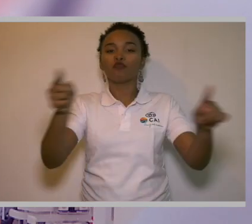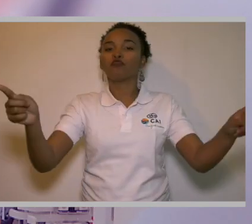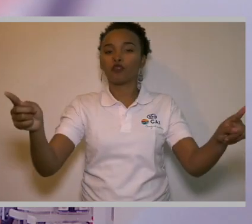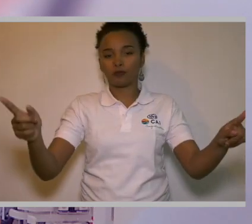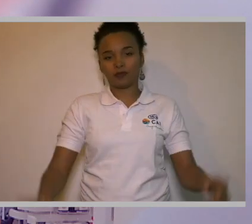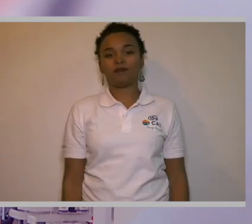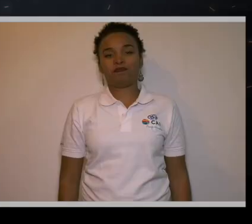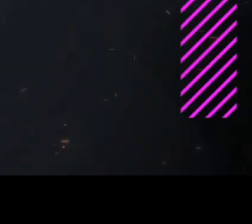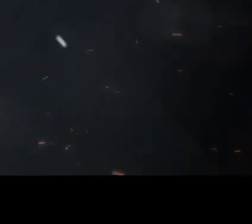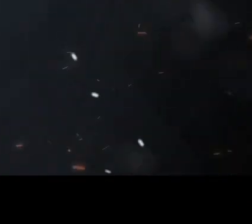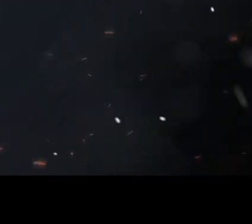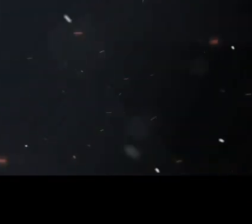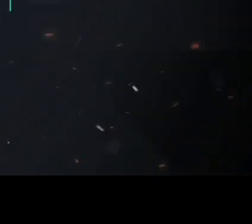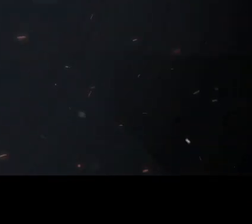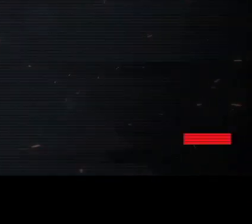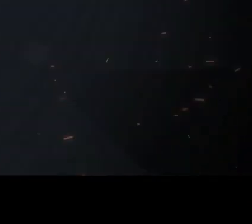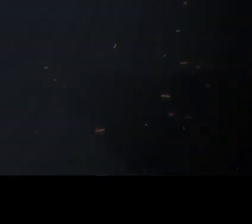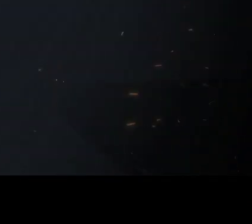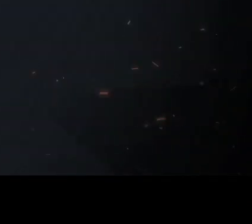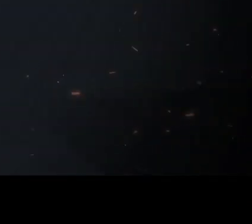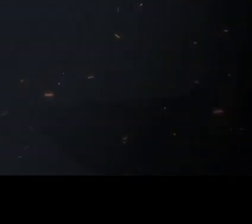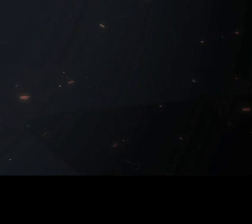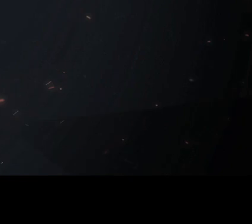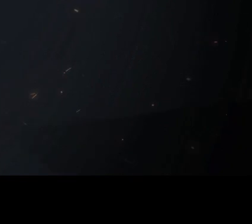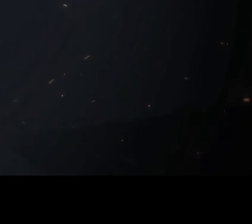con nosotros.